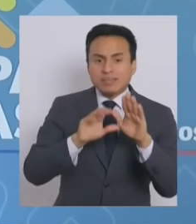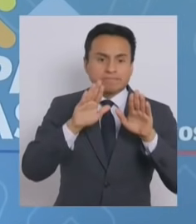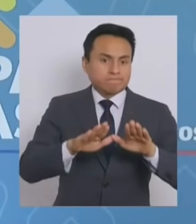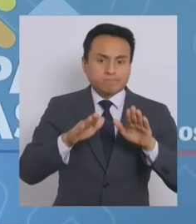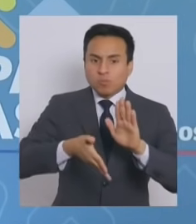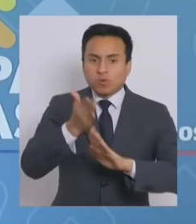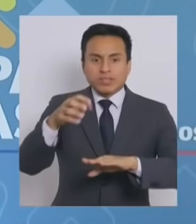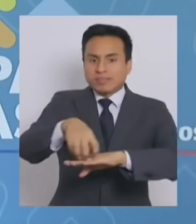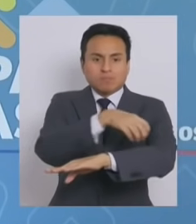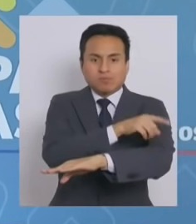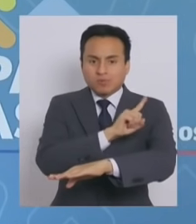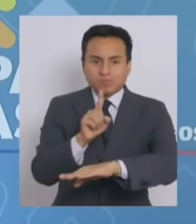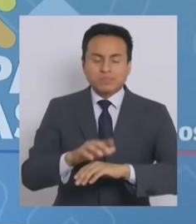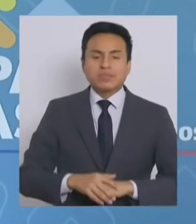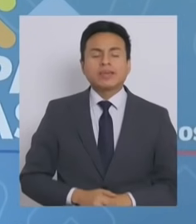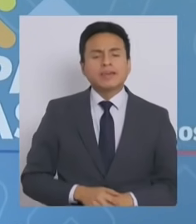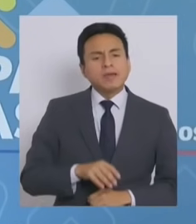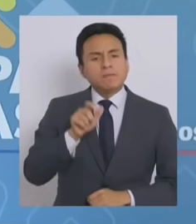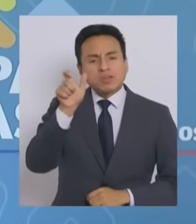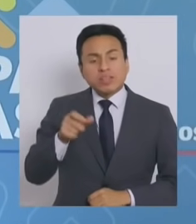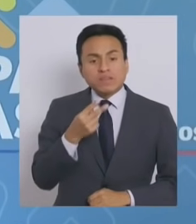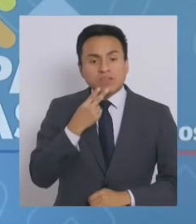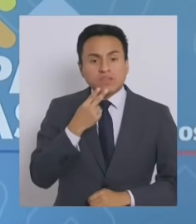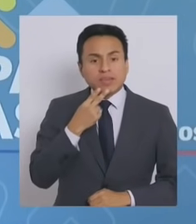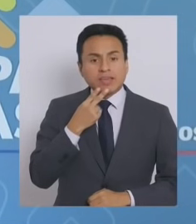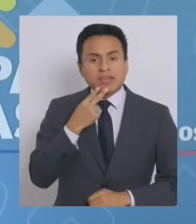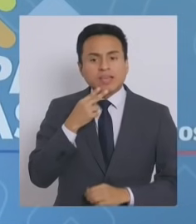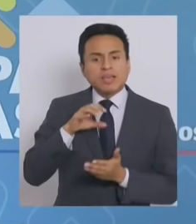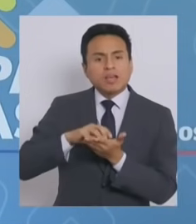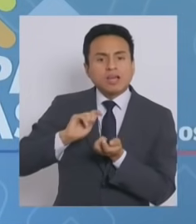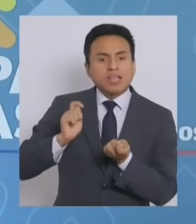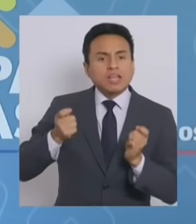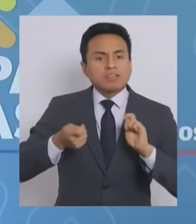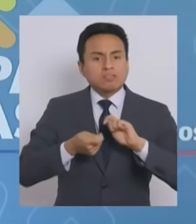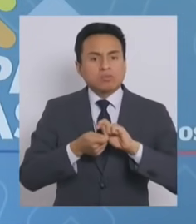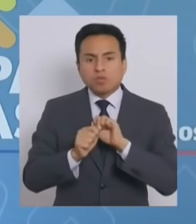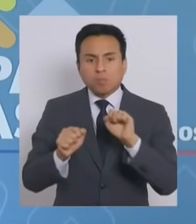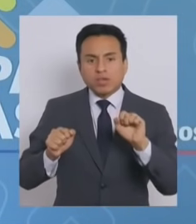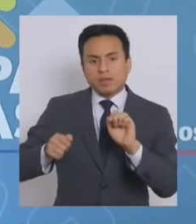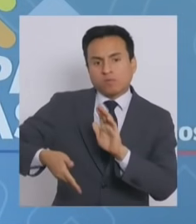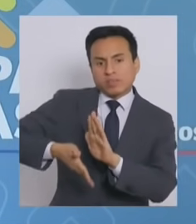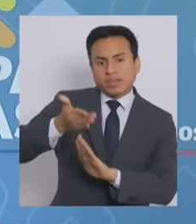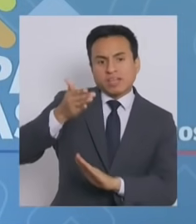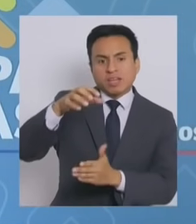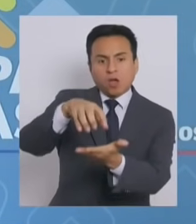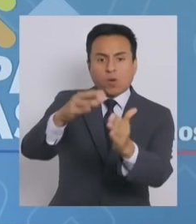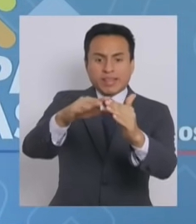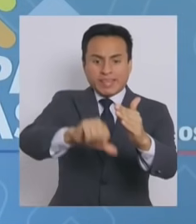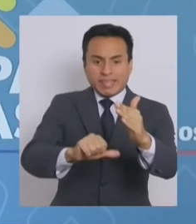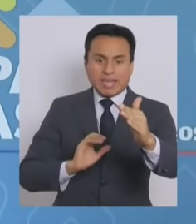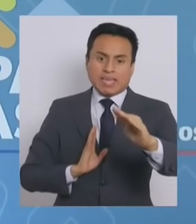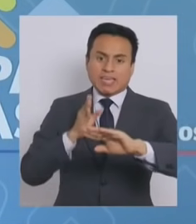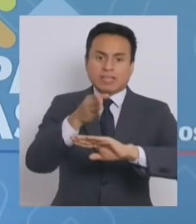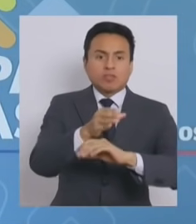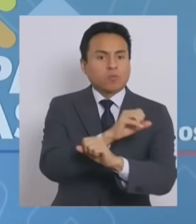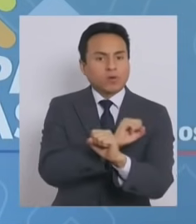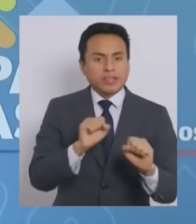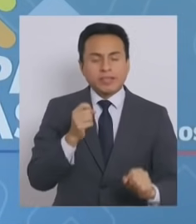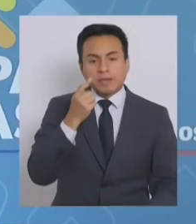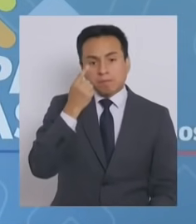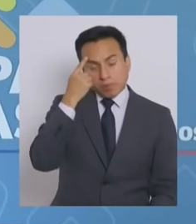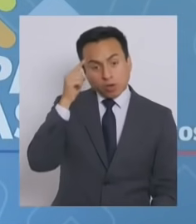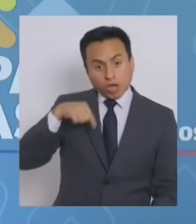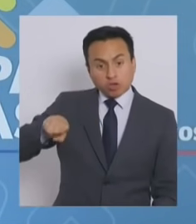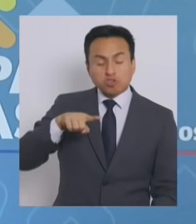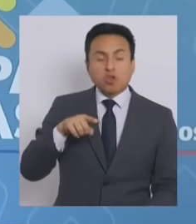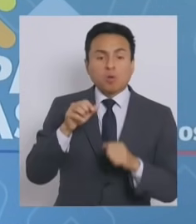en las personas que viven en comunas en tránsito no pueden movilizarse acomodarse en cuarentena pero sí podrán